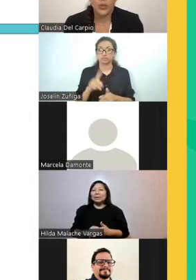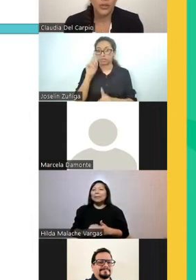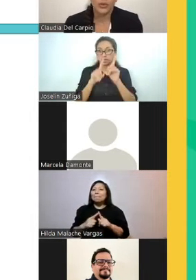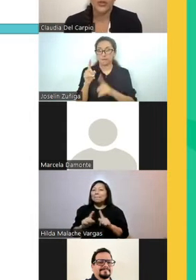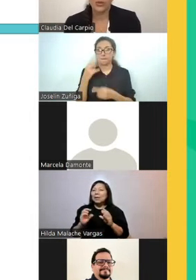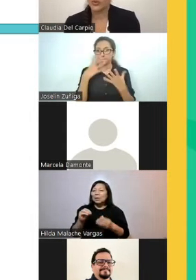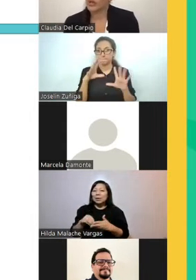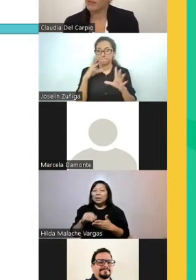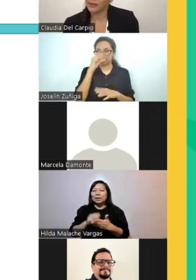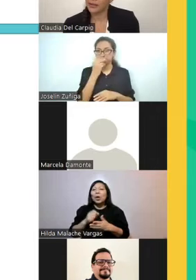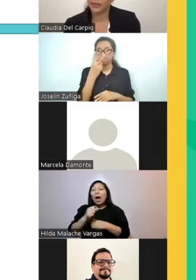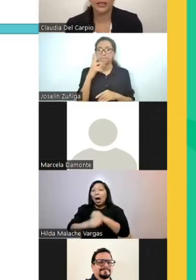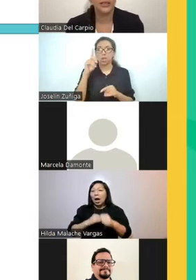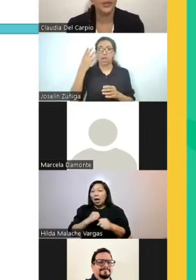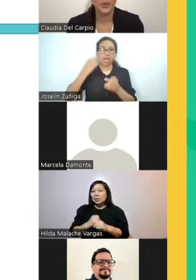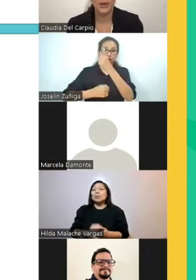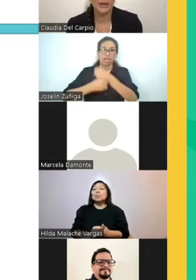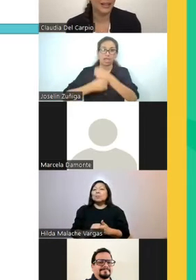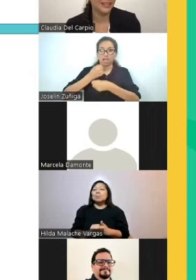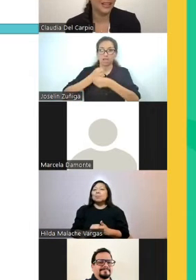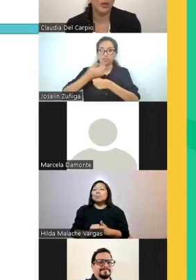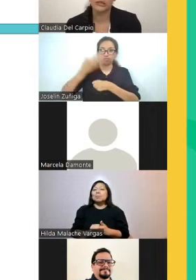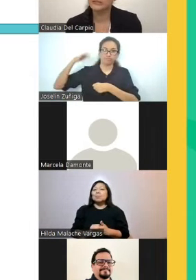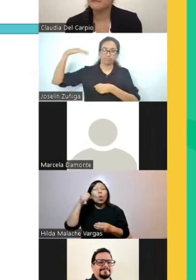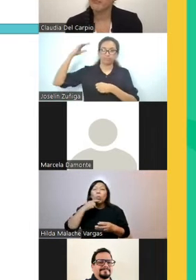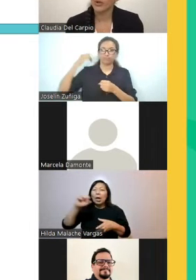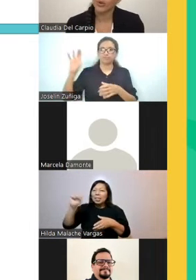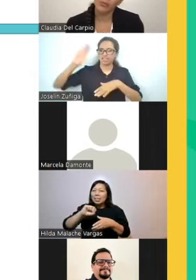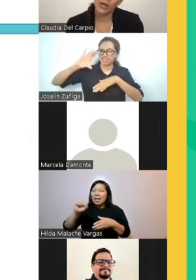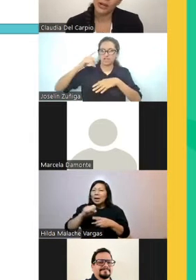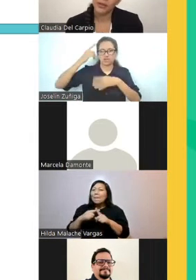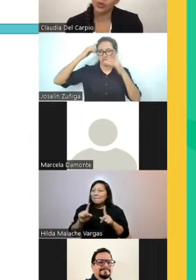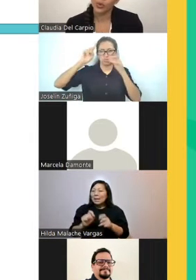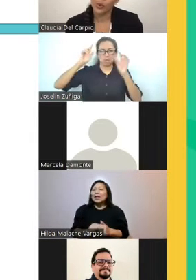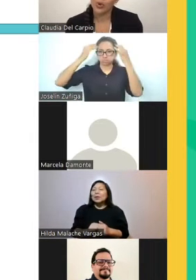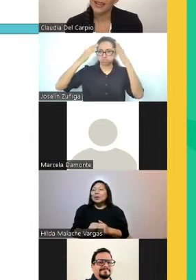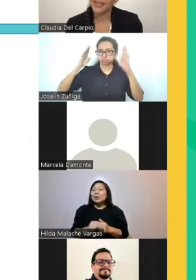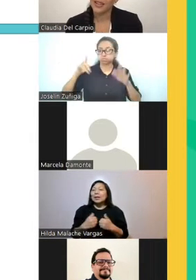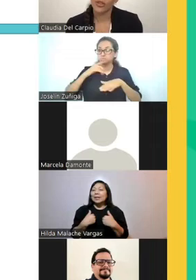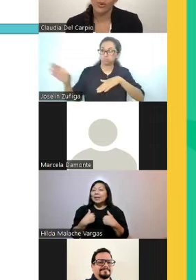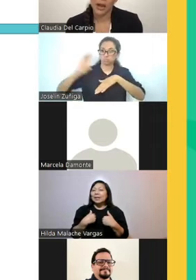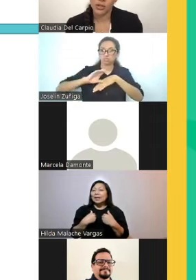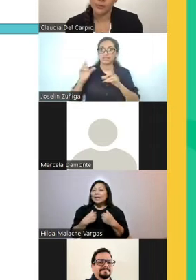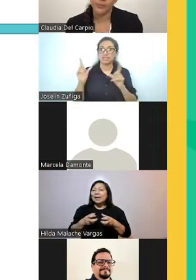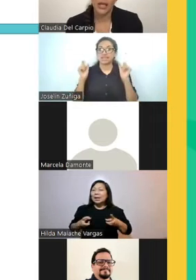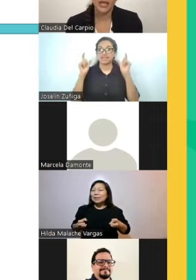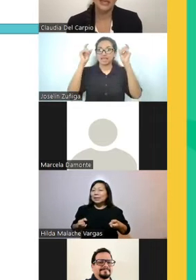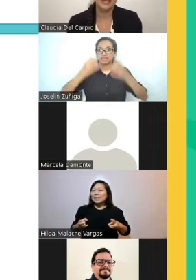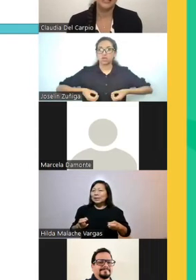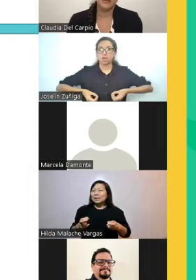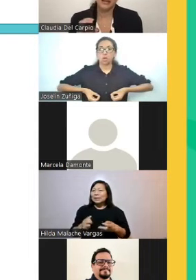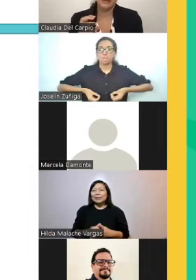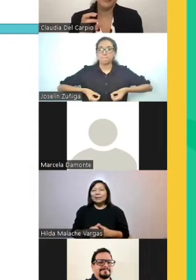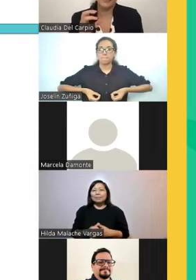Hubo un caso hace unos años, una demanda, no recuerdo la marca del talco, pero de una mujer que tuvo un cáncer de ovario.